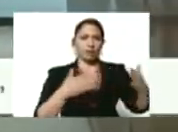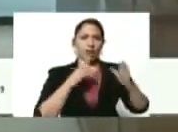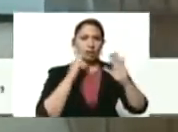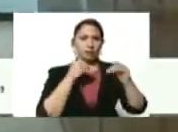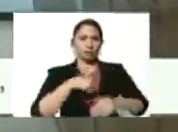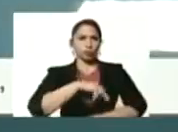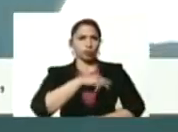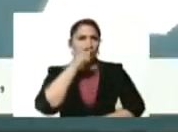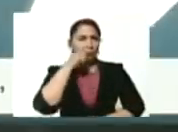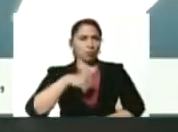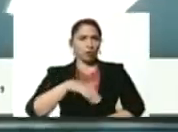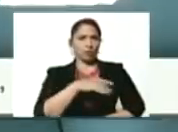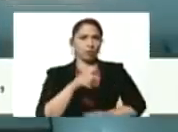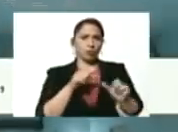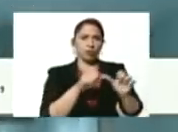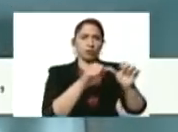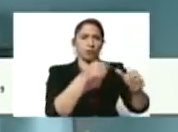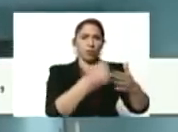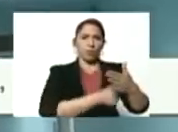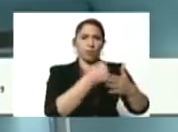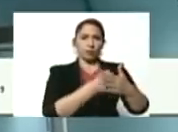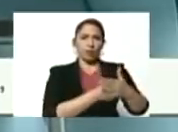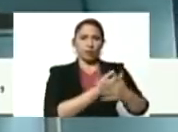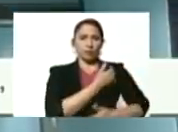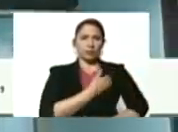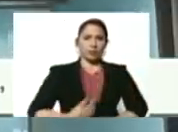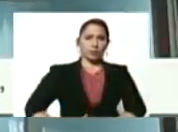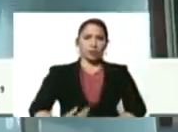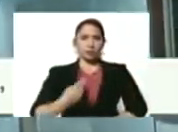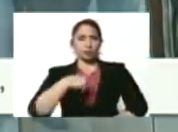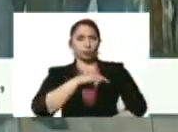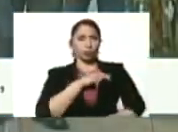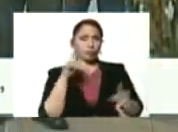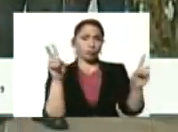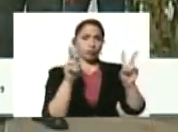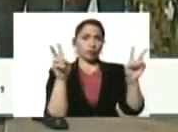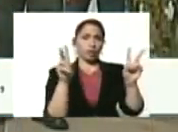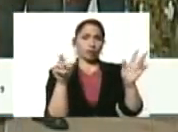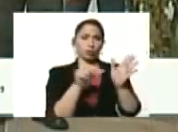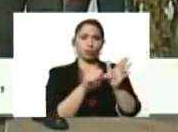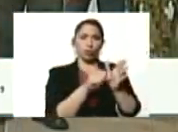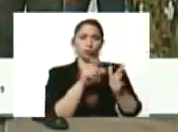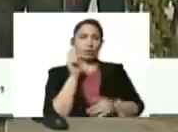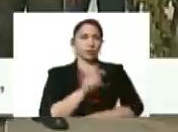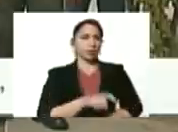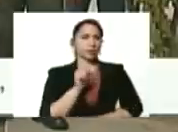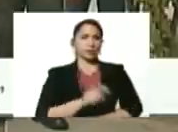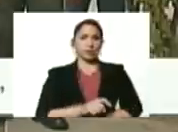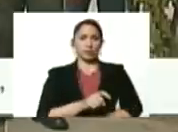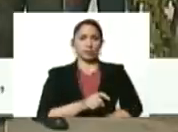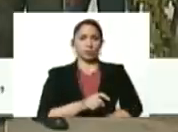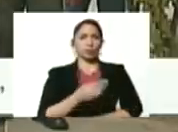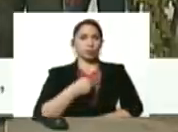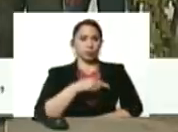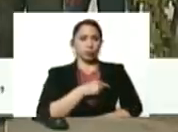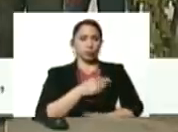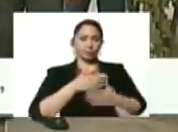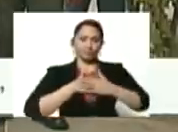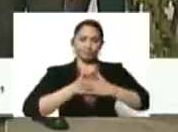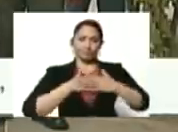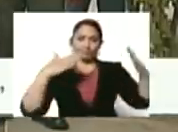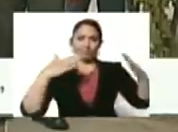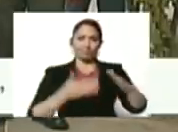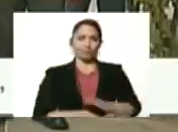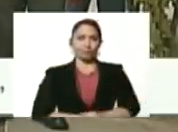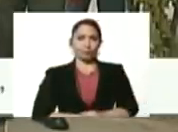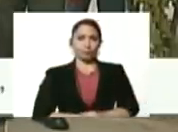nuestro pueblo. Seguiremos en batalla, mi presidente, seguiremos en victoria y en donde seamos requeridos, ahí estaremos con la mejor disposición,